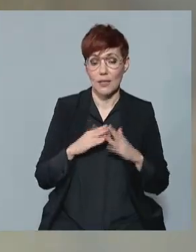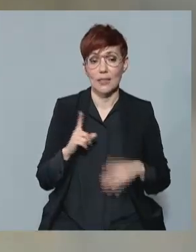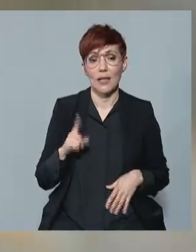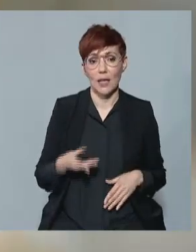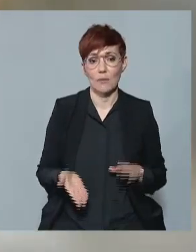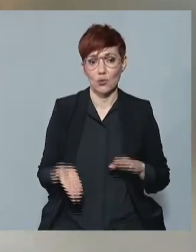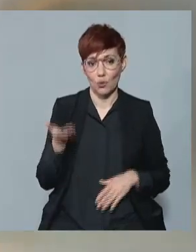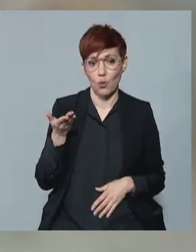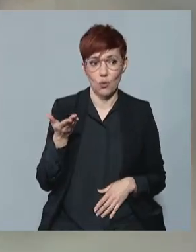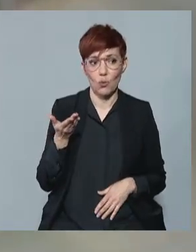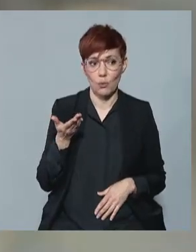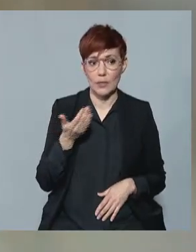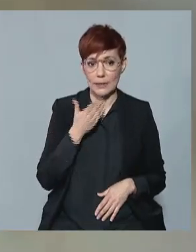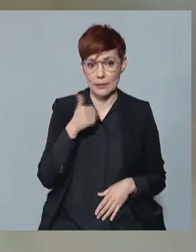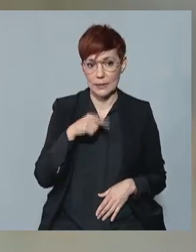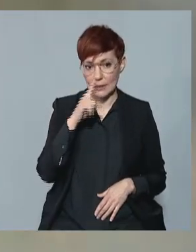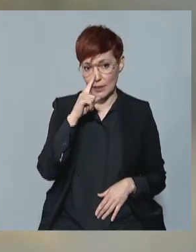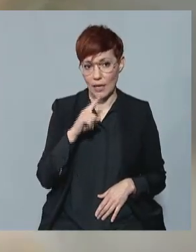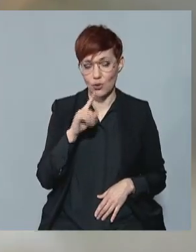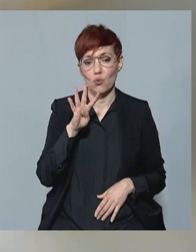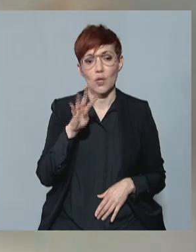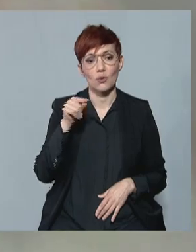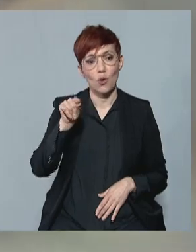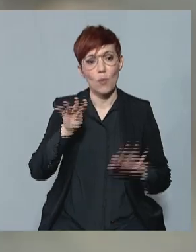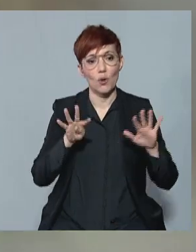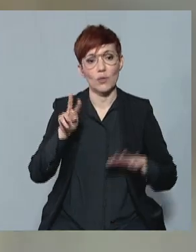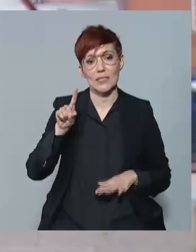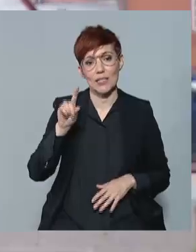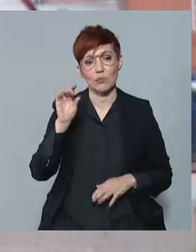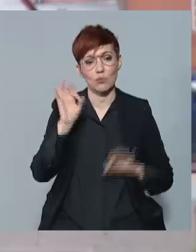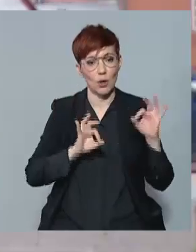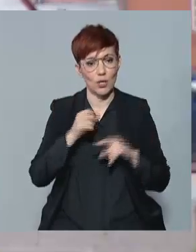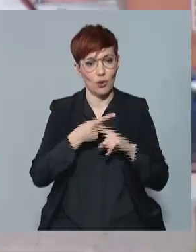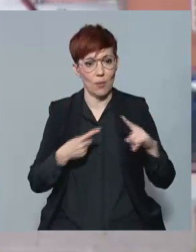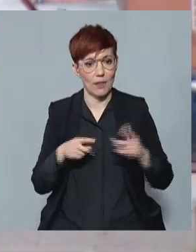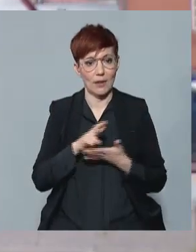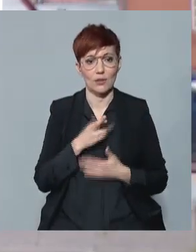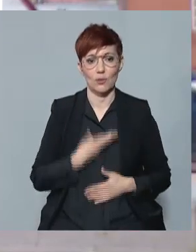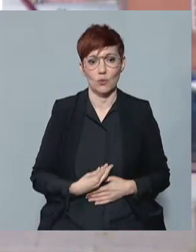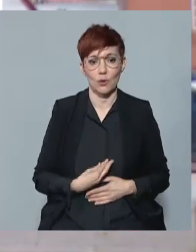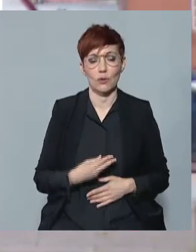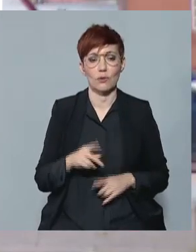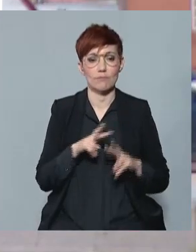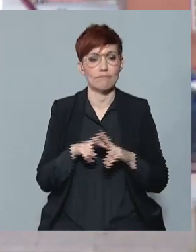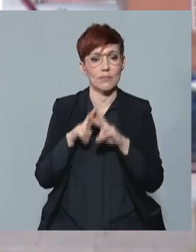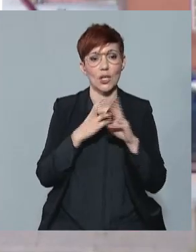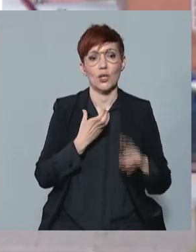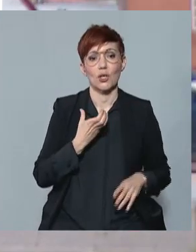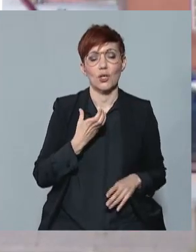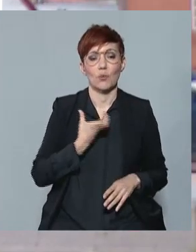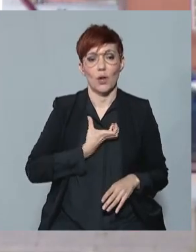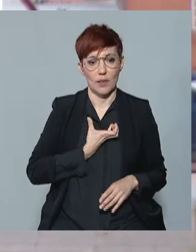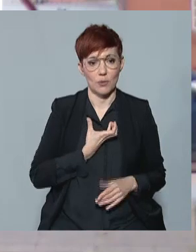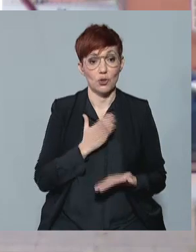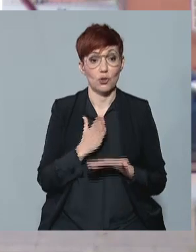registrado un pequeño incremento a lo largo del año un 4,96% de media en la región si nos fijamos por municipios es Torre Pacheco precisamente donde